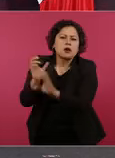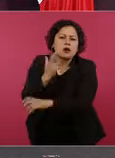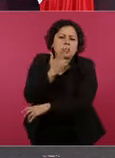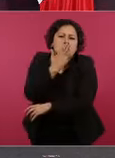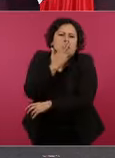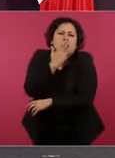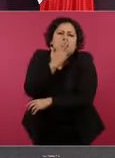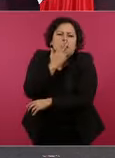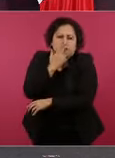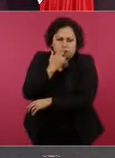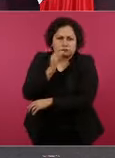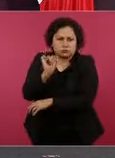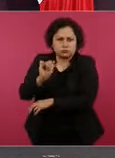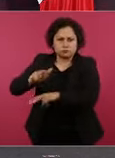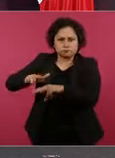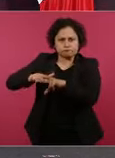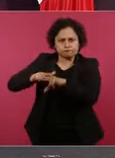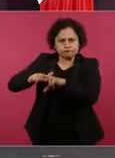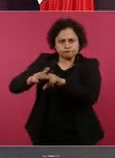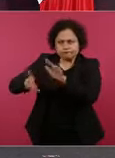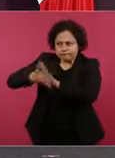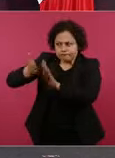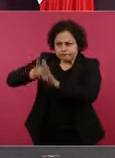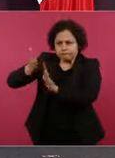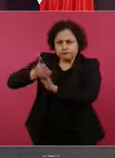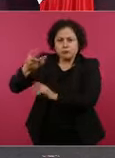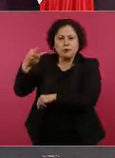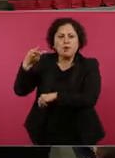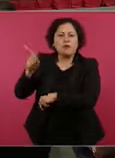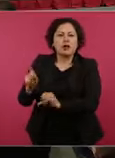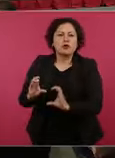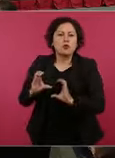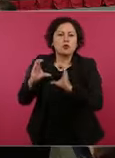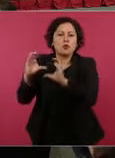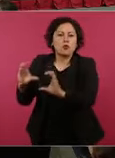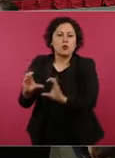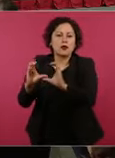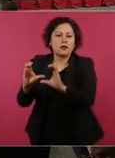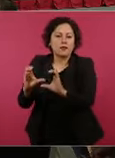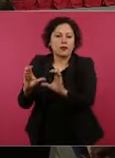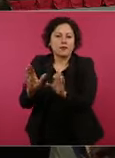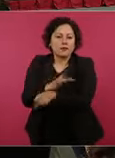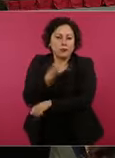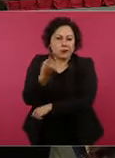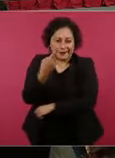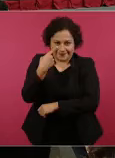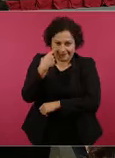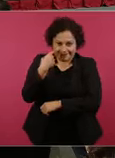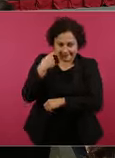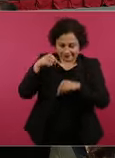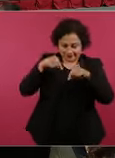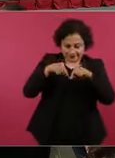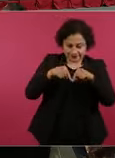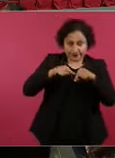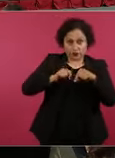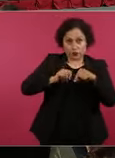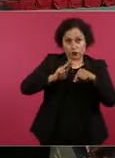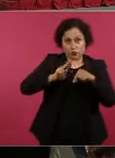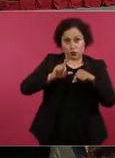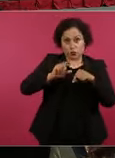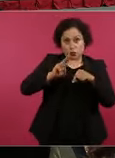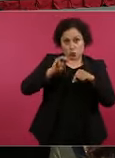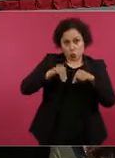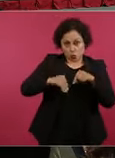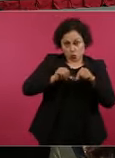al grado de que de Tulum a Cancún,